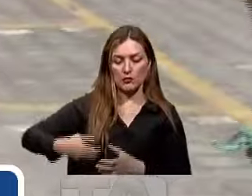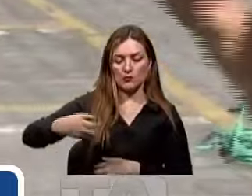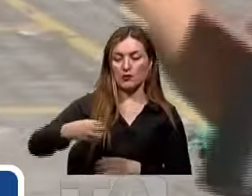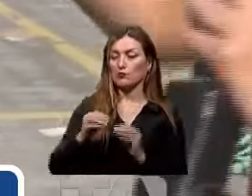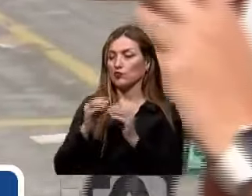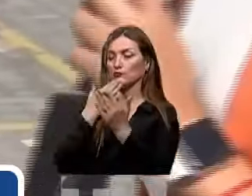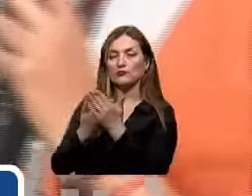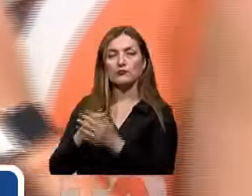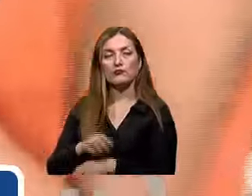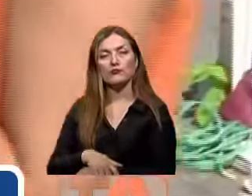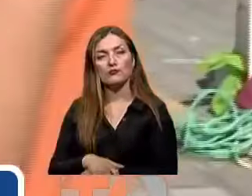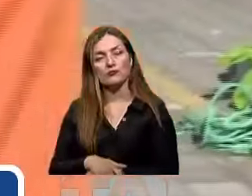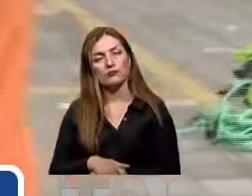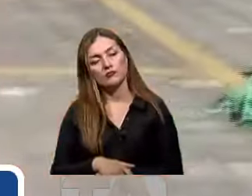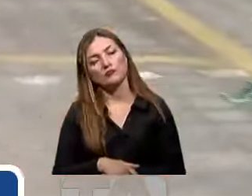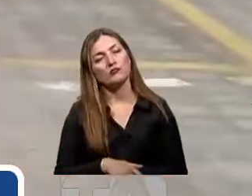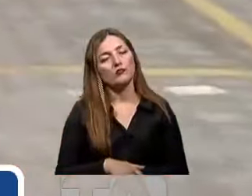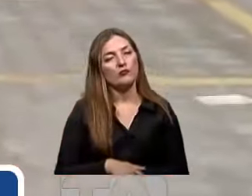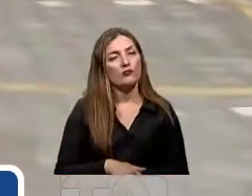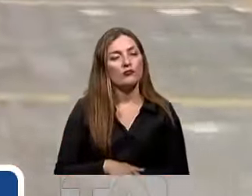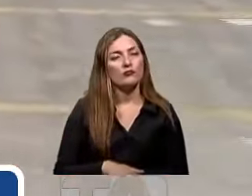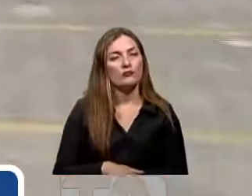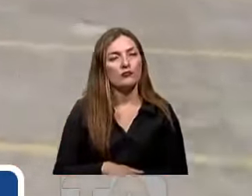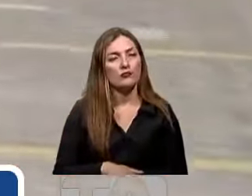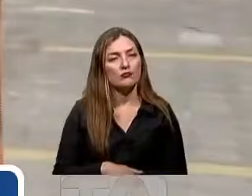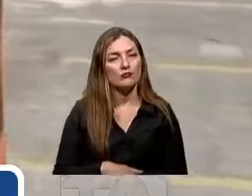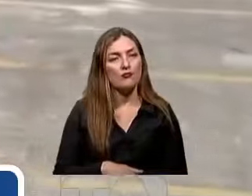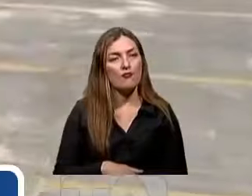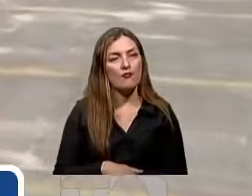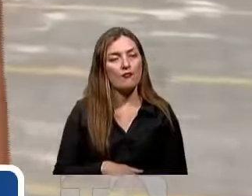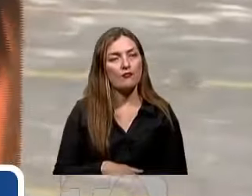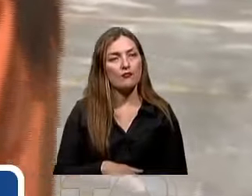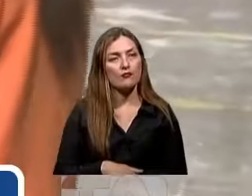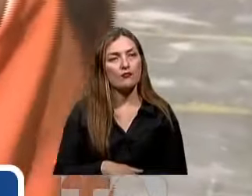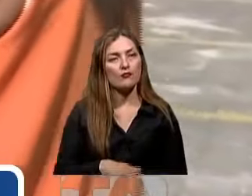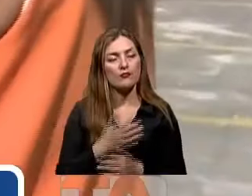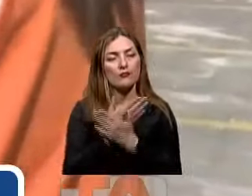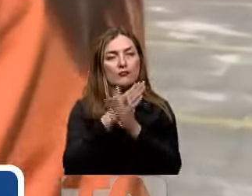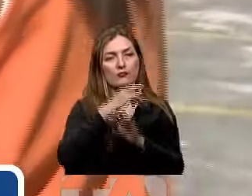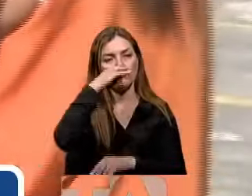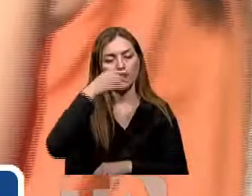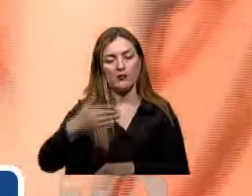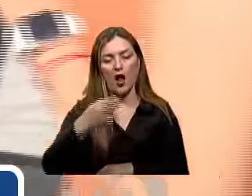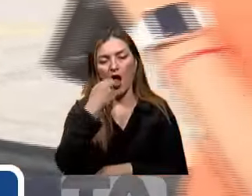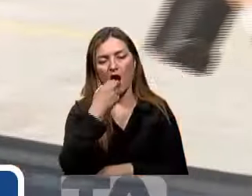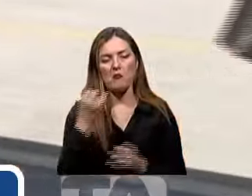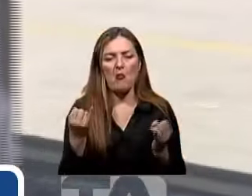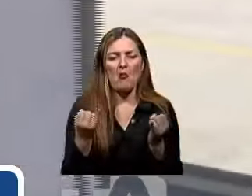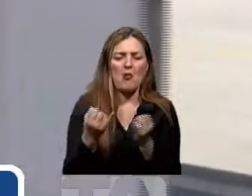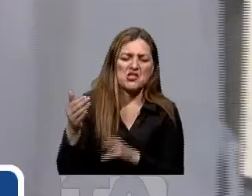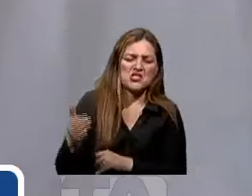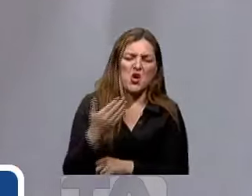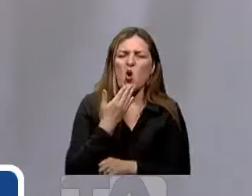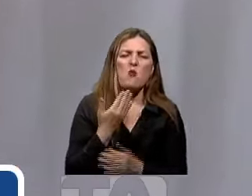Muchísimas gracias ya vemos aquí también están las chicas que nos van a hablar sobre la la prevención de la desnutrición infantil habrá